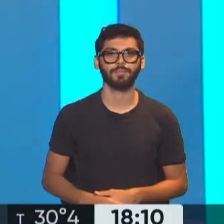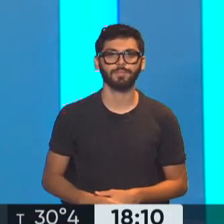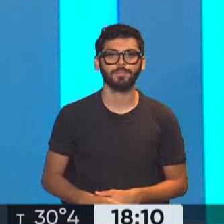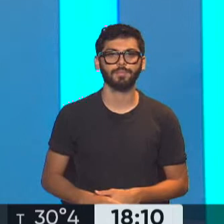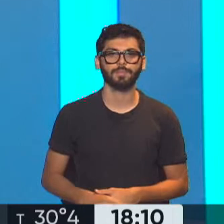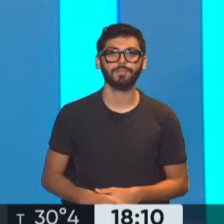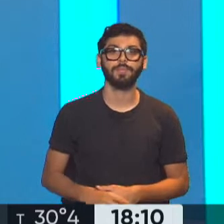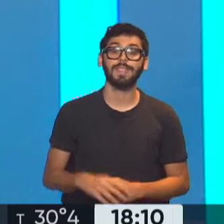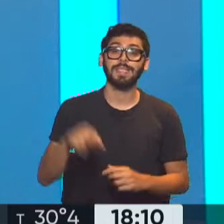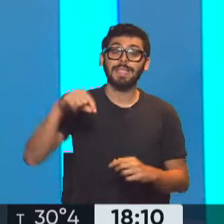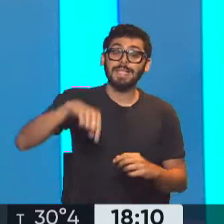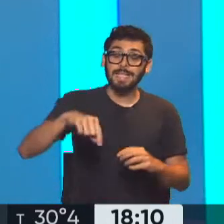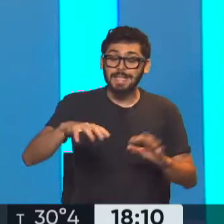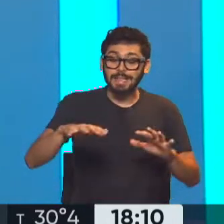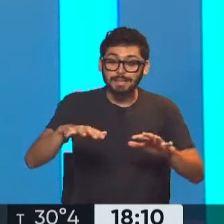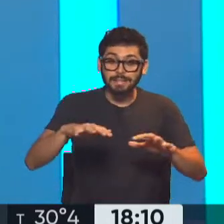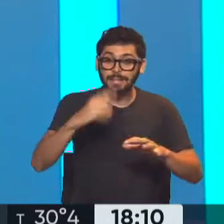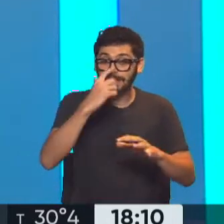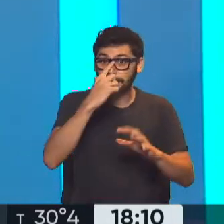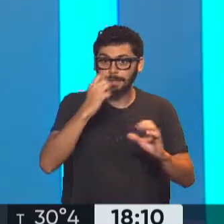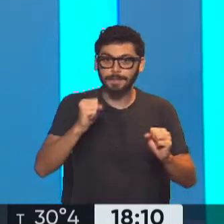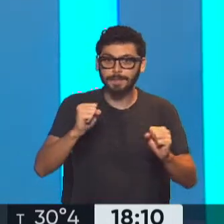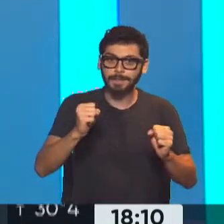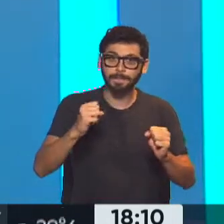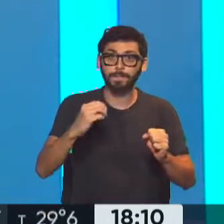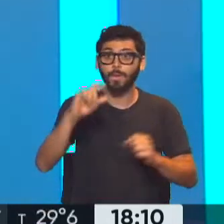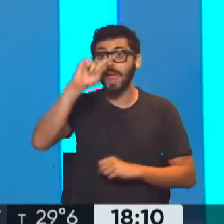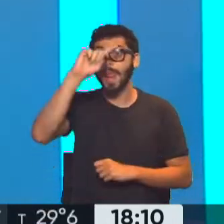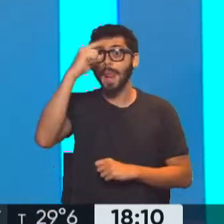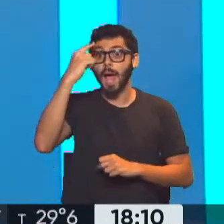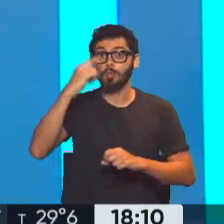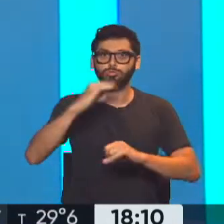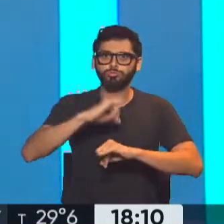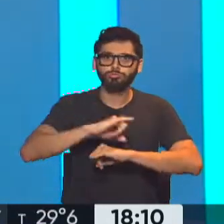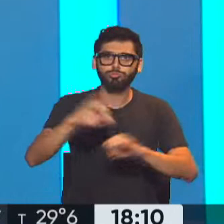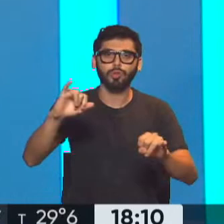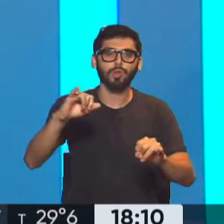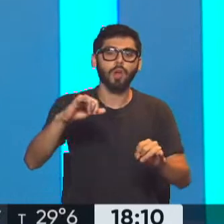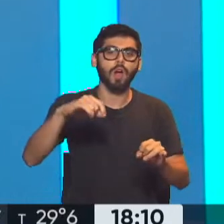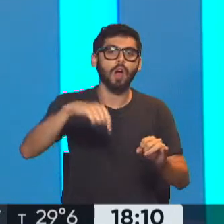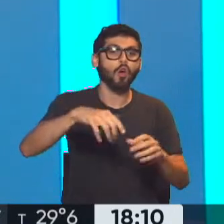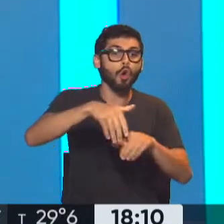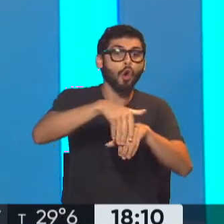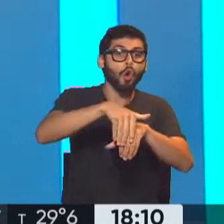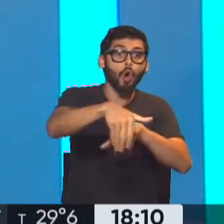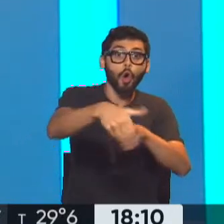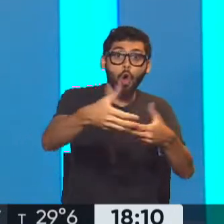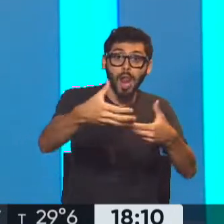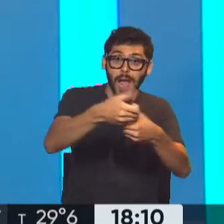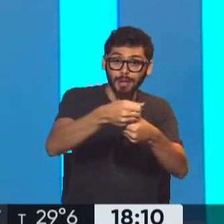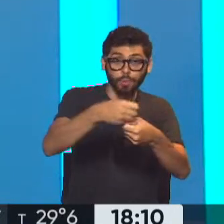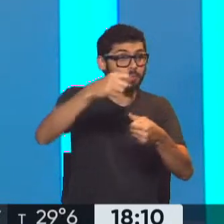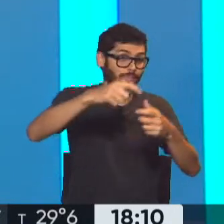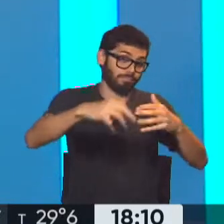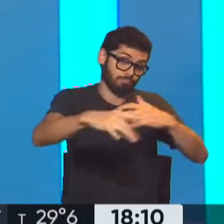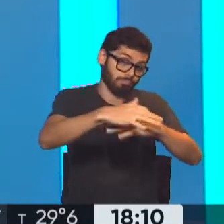Y hay cierta tensión por el anuncio por parte de Nación del traspaso de líneas de colectivos que circulan en la